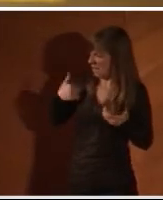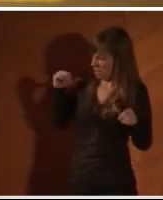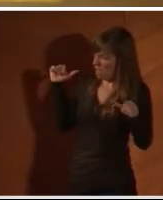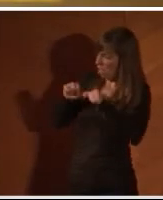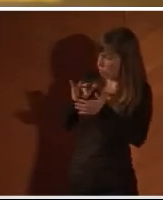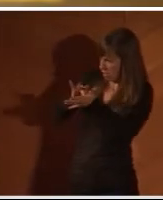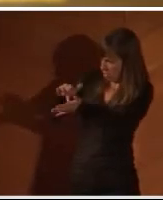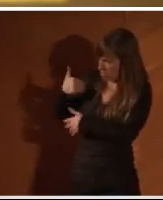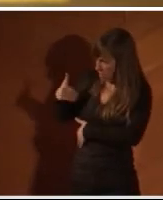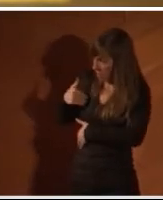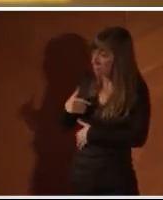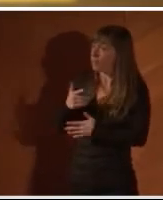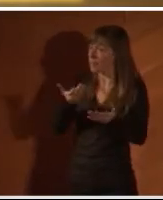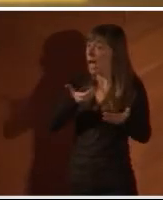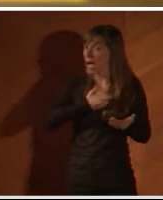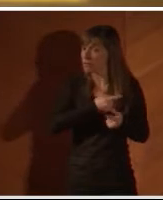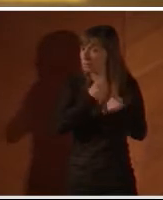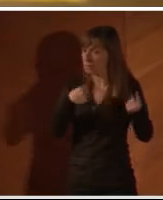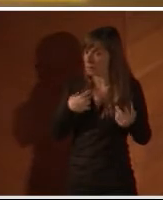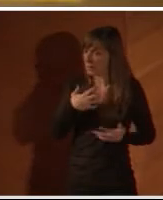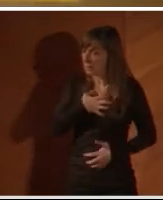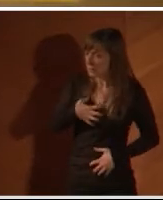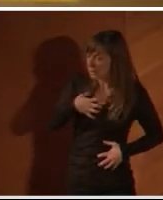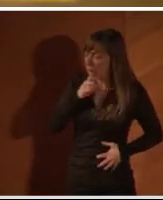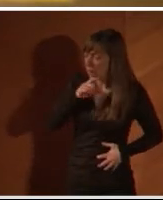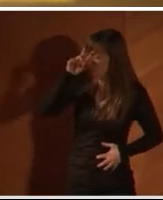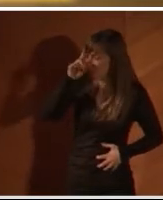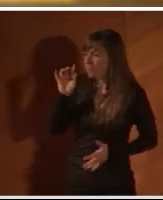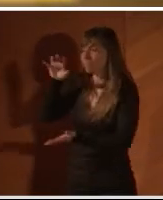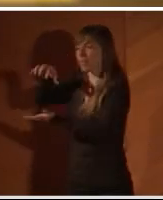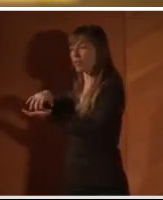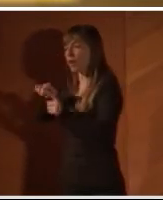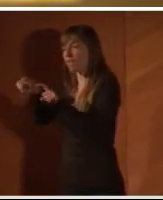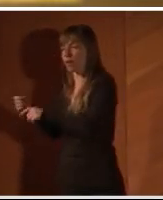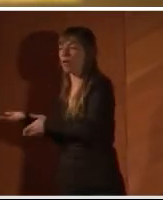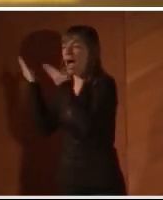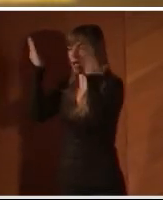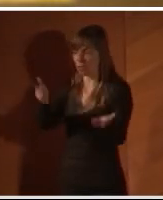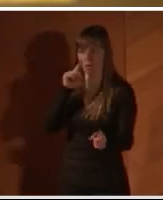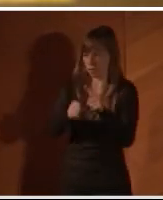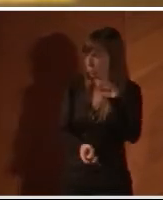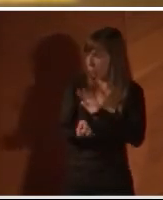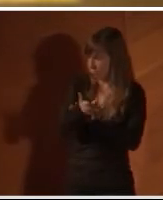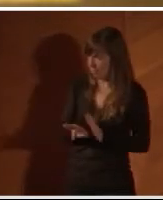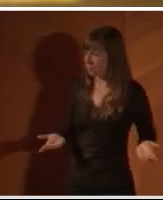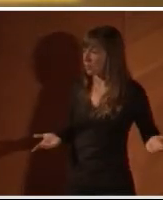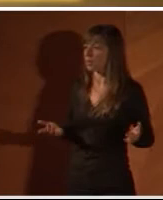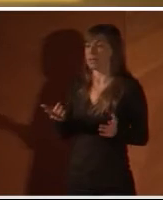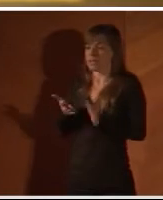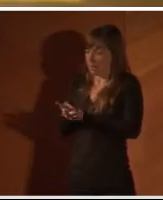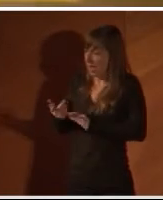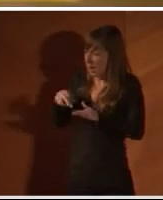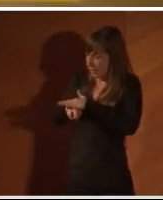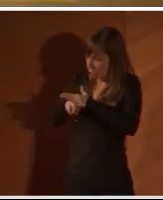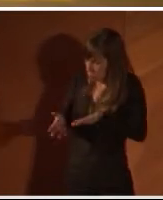tienen la oportunidad de aplicarlo en sus propios municipios. El espíritu de poner recursos, poder cooperar